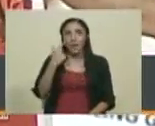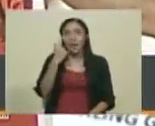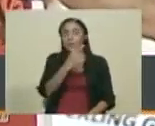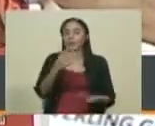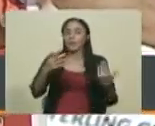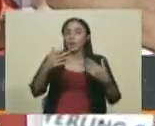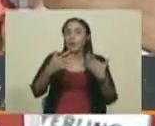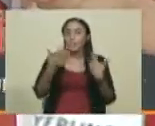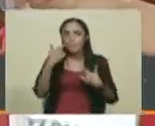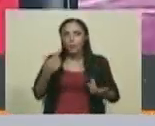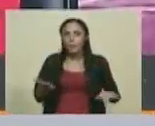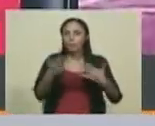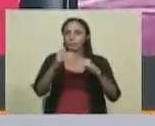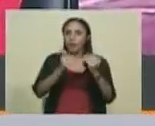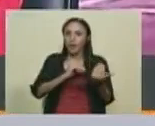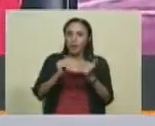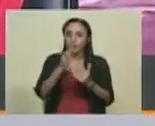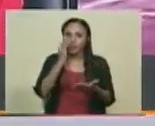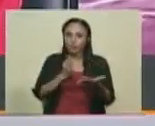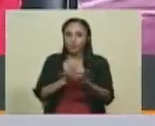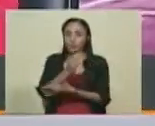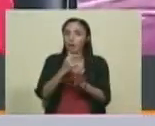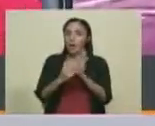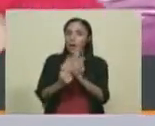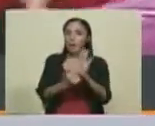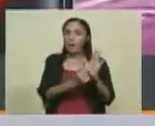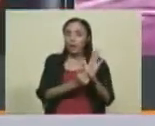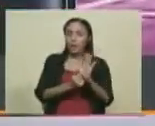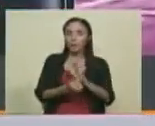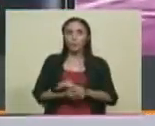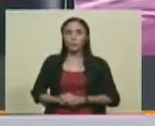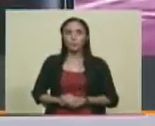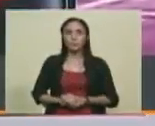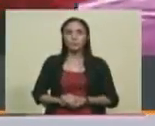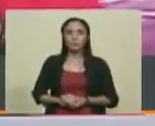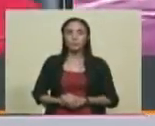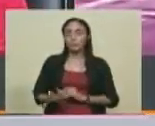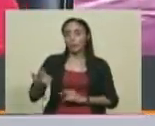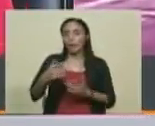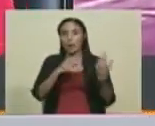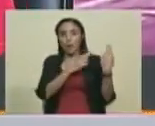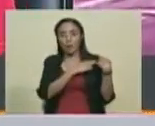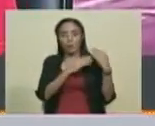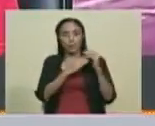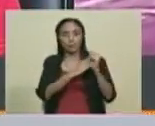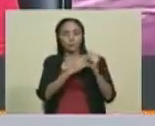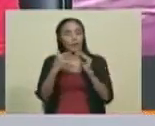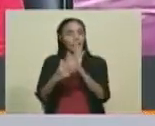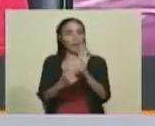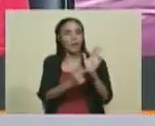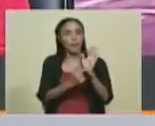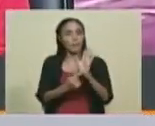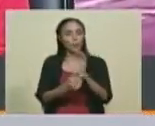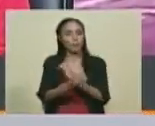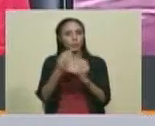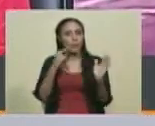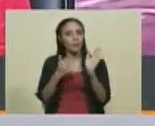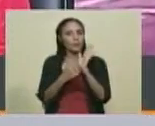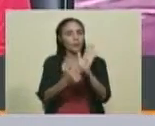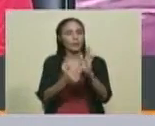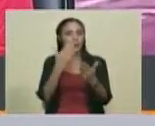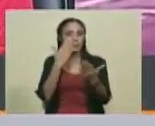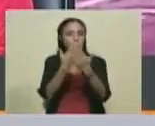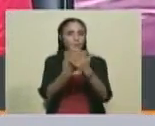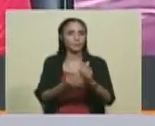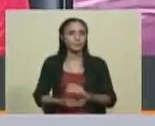la ética y nosotros dando el ejemplo. La gerencia tiene que estar allí dando el ejemplo, al frente.